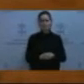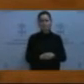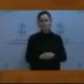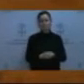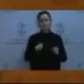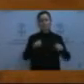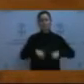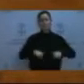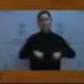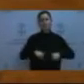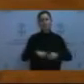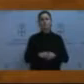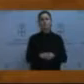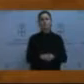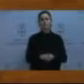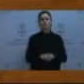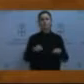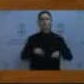hoy existen